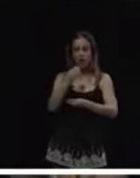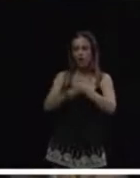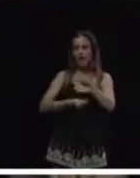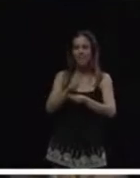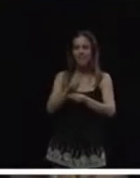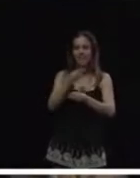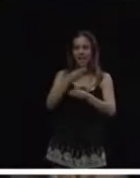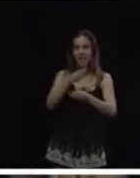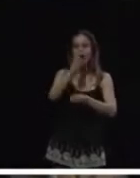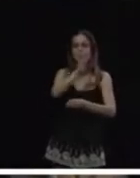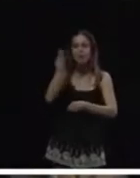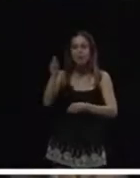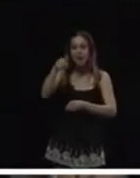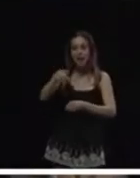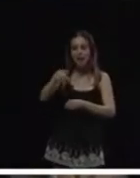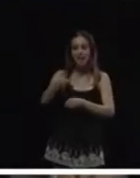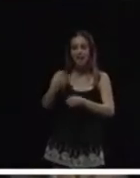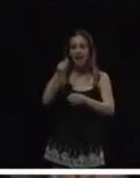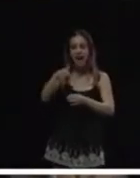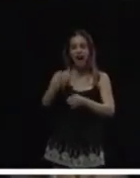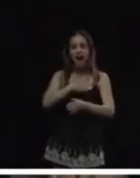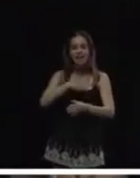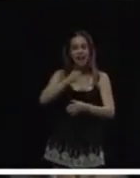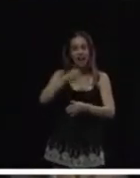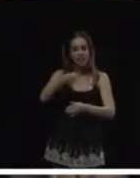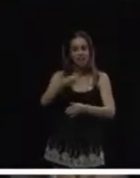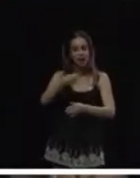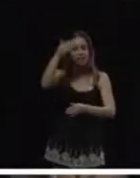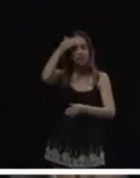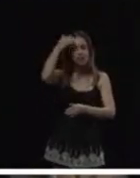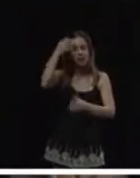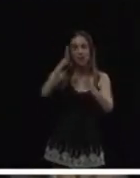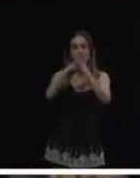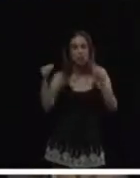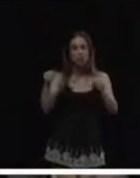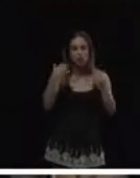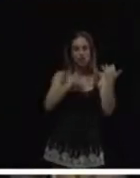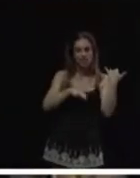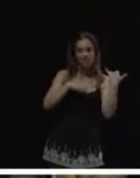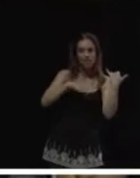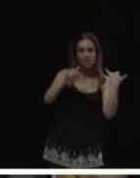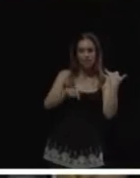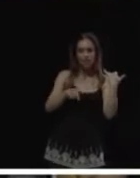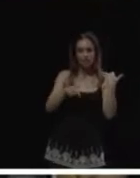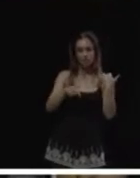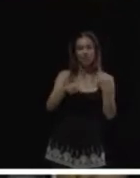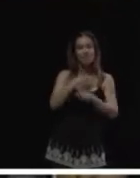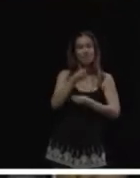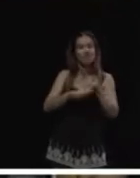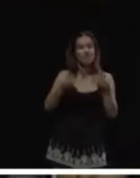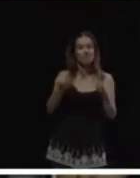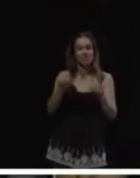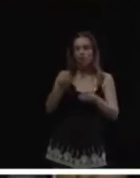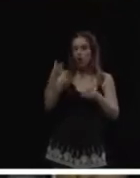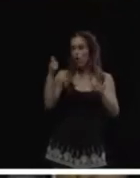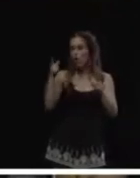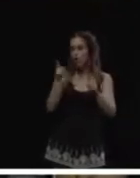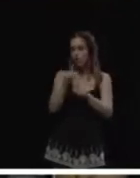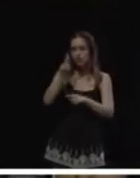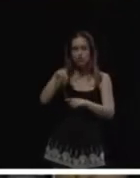principales alcaldías, cuando ha llegado aquí, en las principales alcaldías de Andalucía y de Sevilla, pues